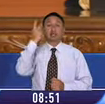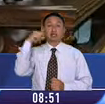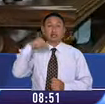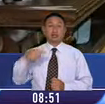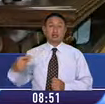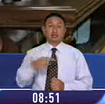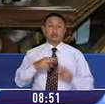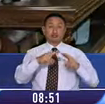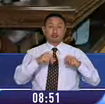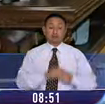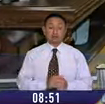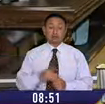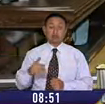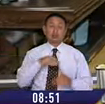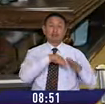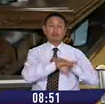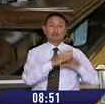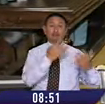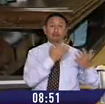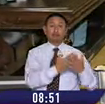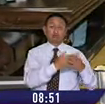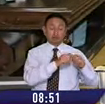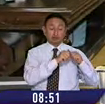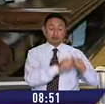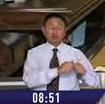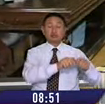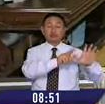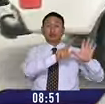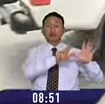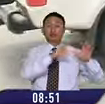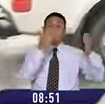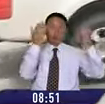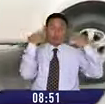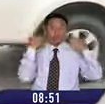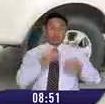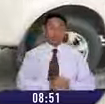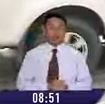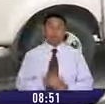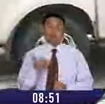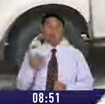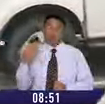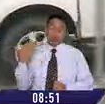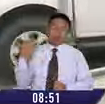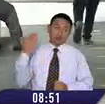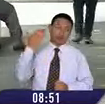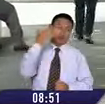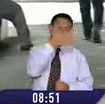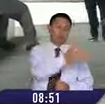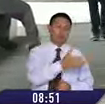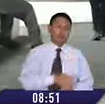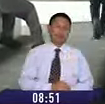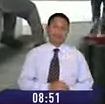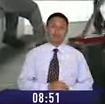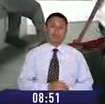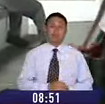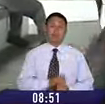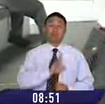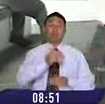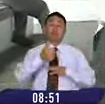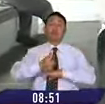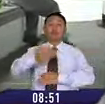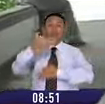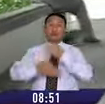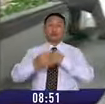Vera deberá permanecer bajo la sombra en la cárcel 8 de Guayaquil, a donde fue trasladado. Además, el magistrado